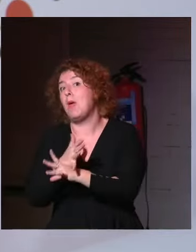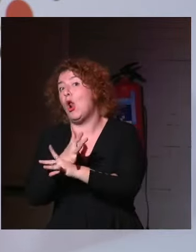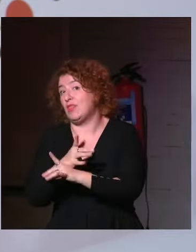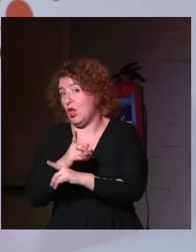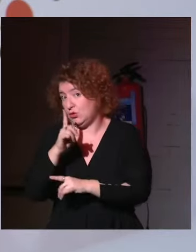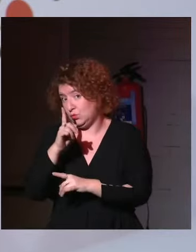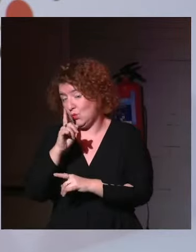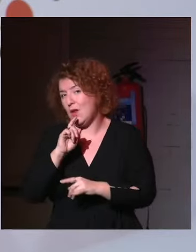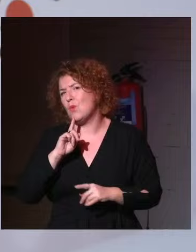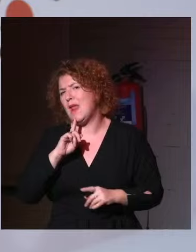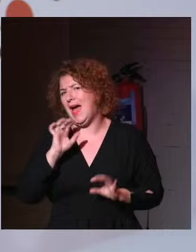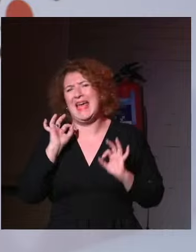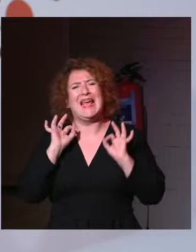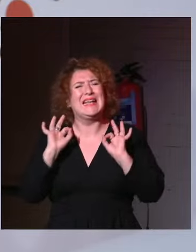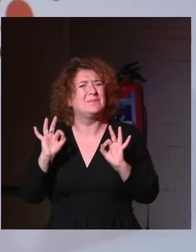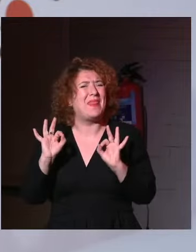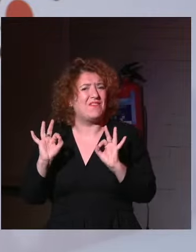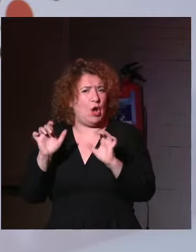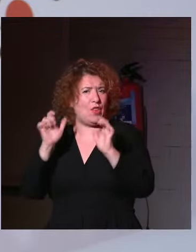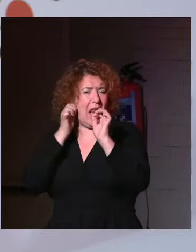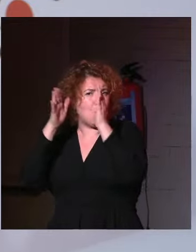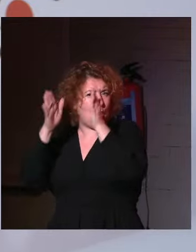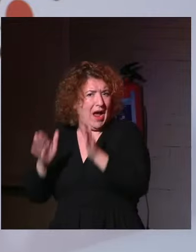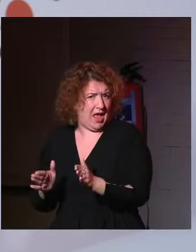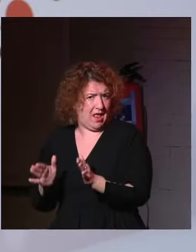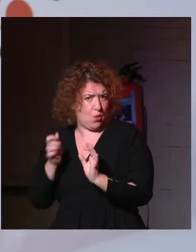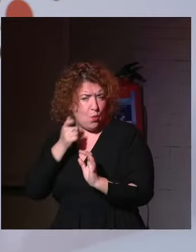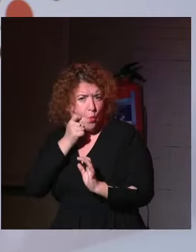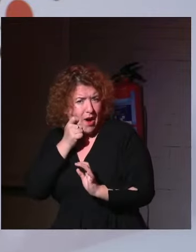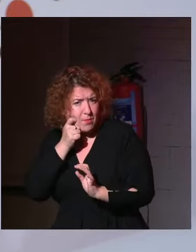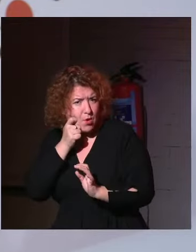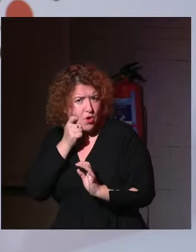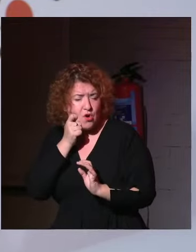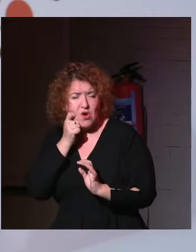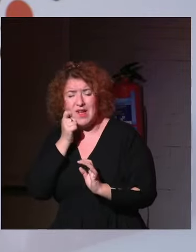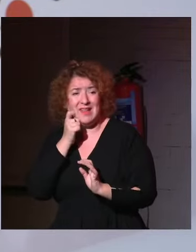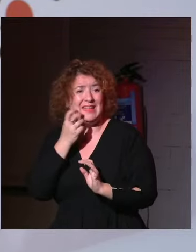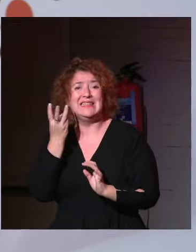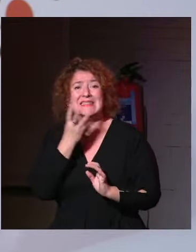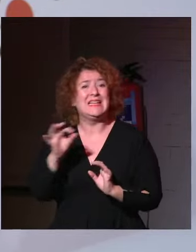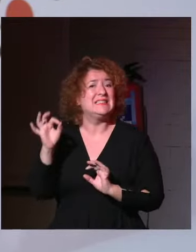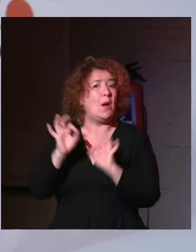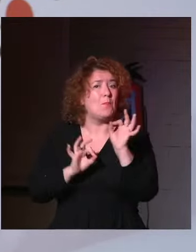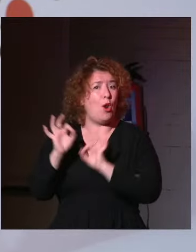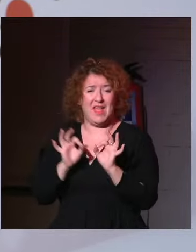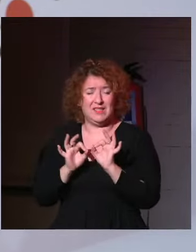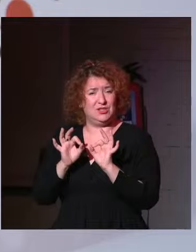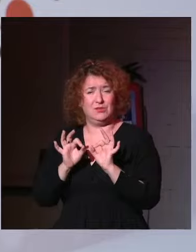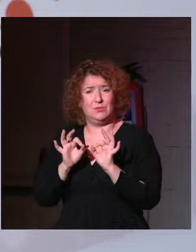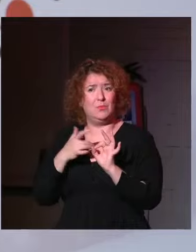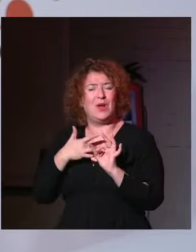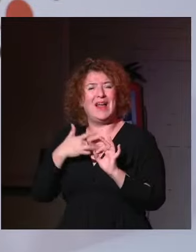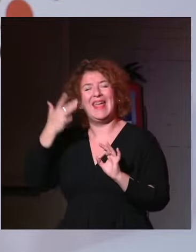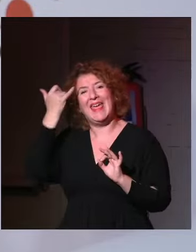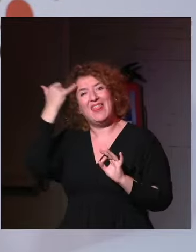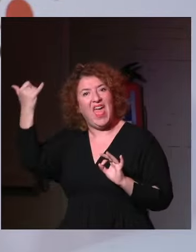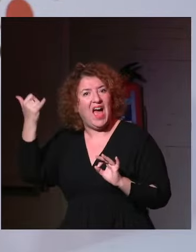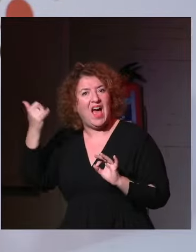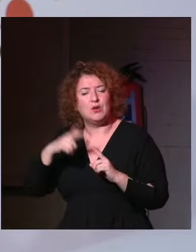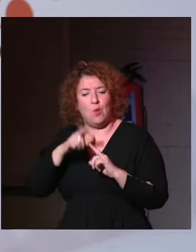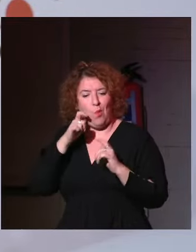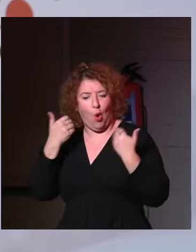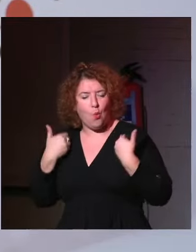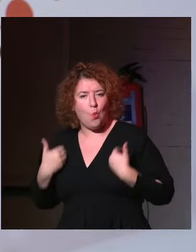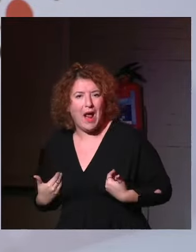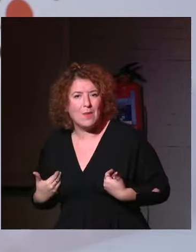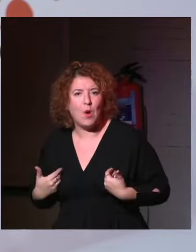amenaza cífica sobre el cuerpo de las mujeres y además que hay un 30% de ataques no solo por las ideas sino por el cuerpo